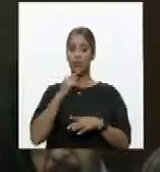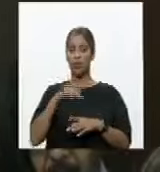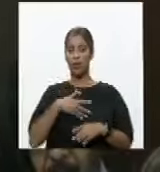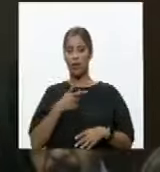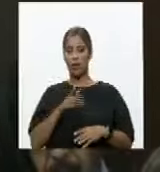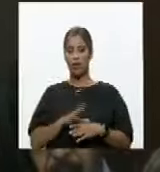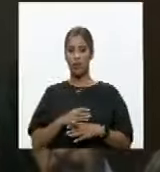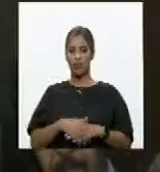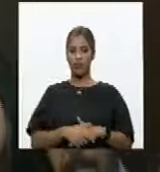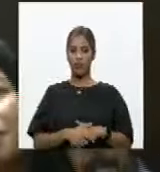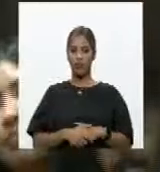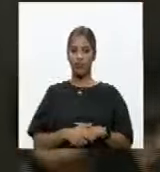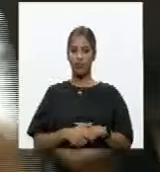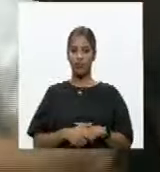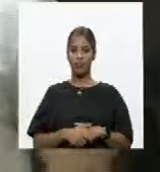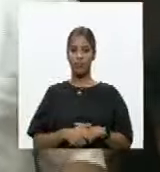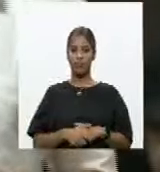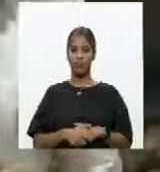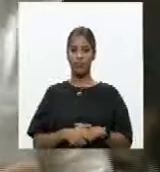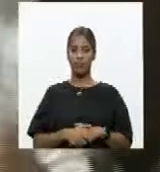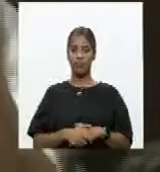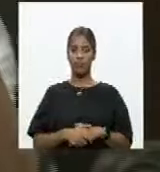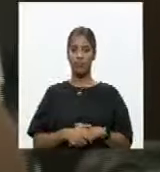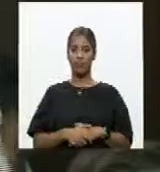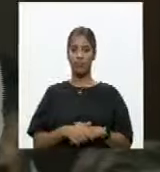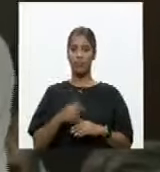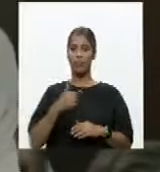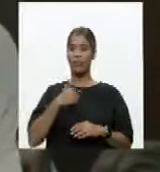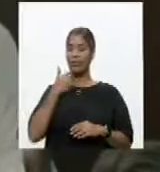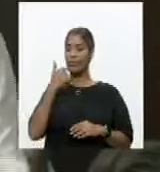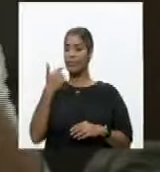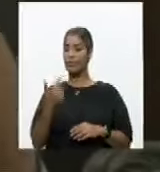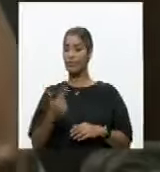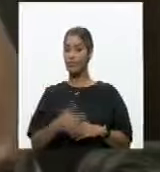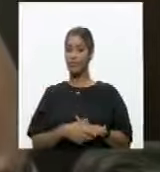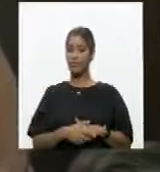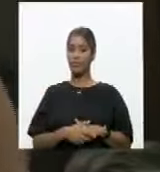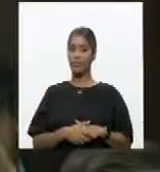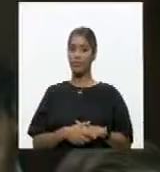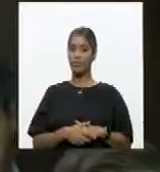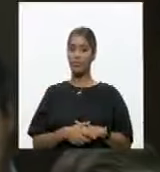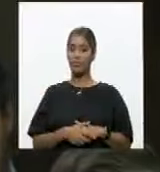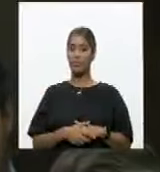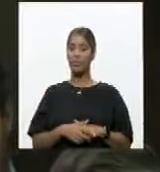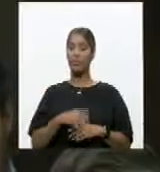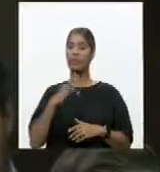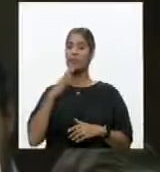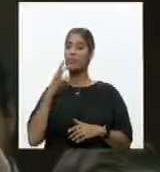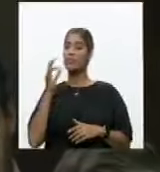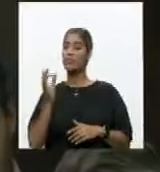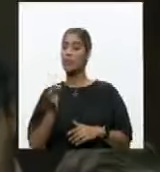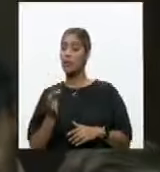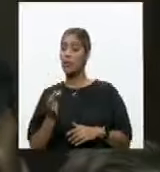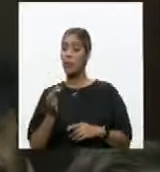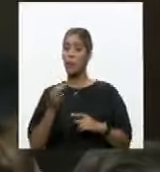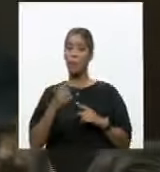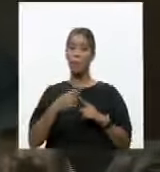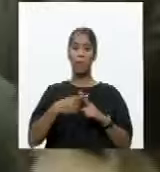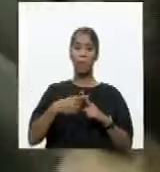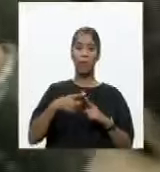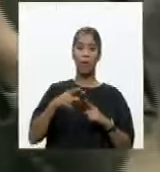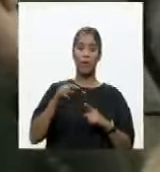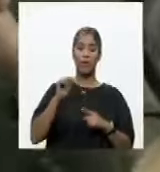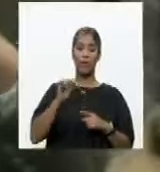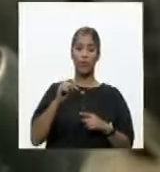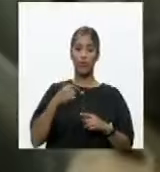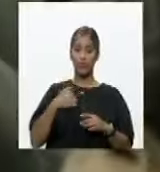aquí, si me permite, Bermúdez. Y él decía esto: será panfletaria, pero milito